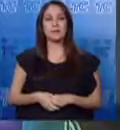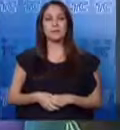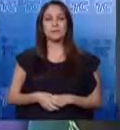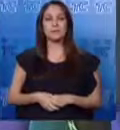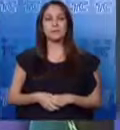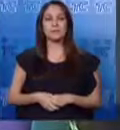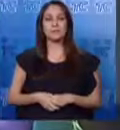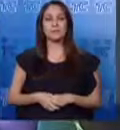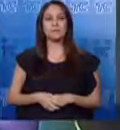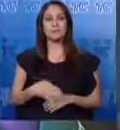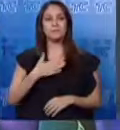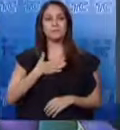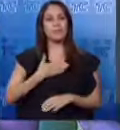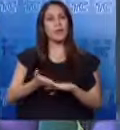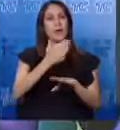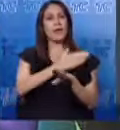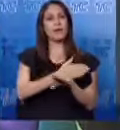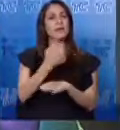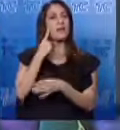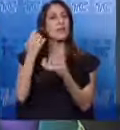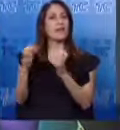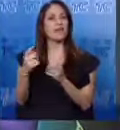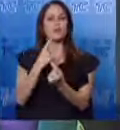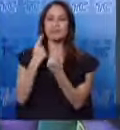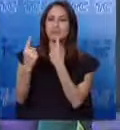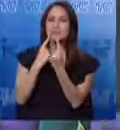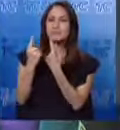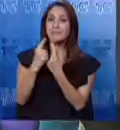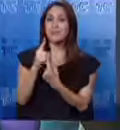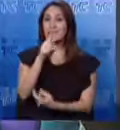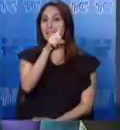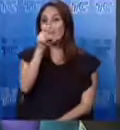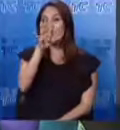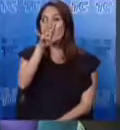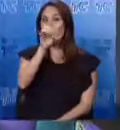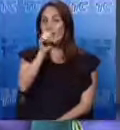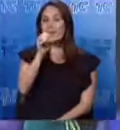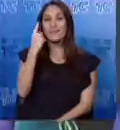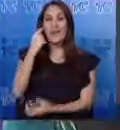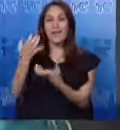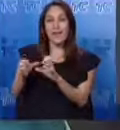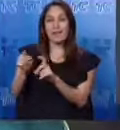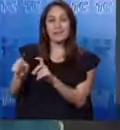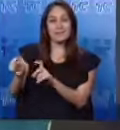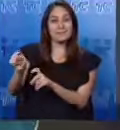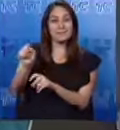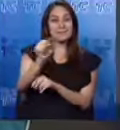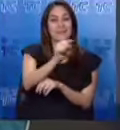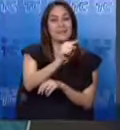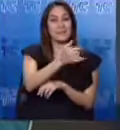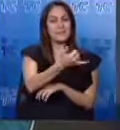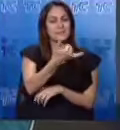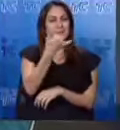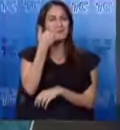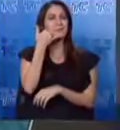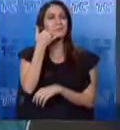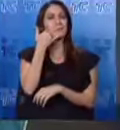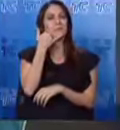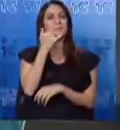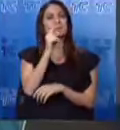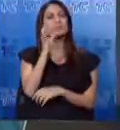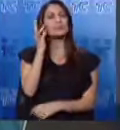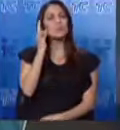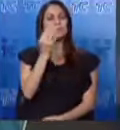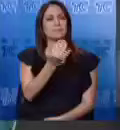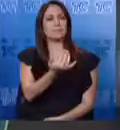mientras daba una cadena de radio a 140 radios del Ecuador, me llamó una